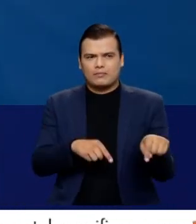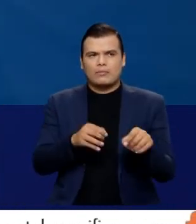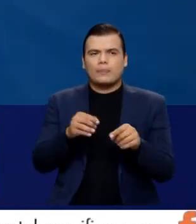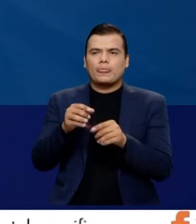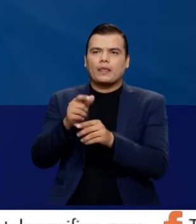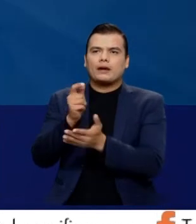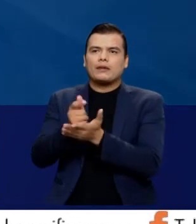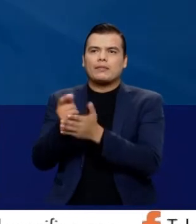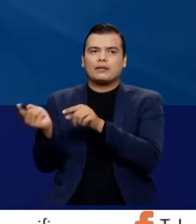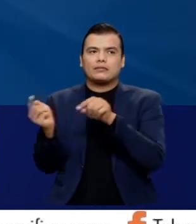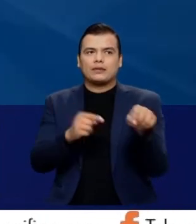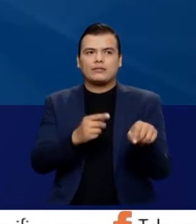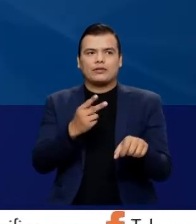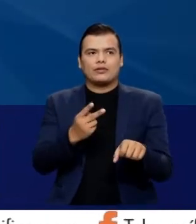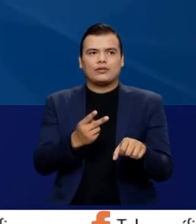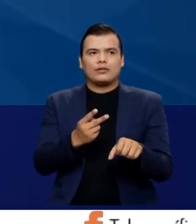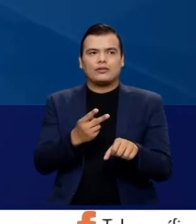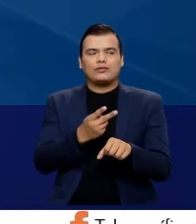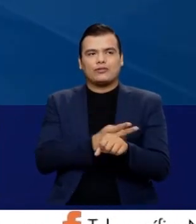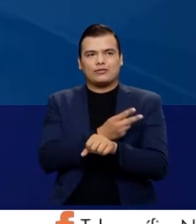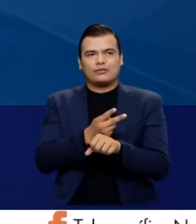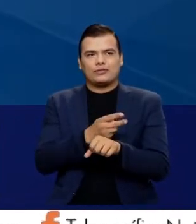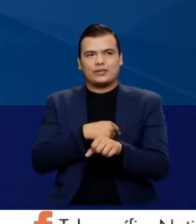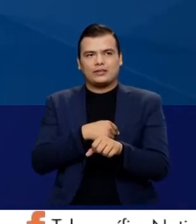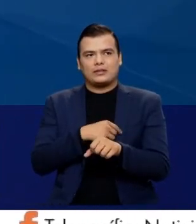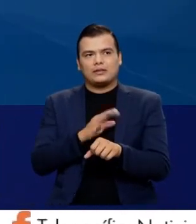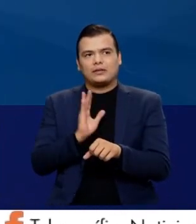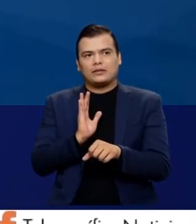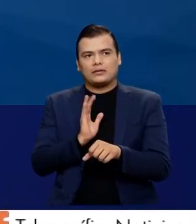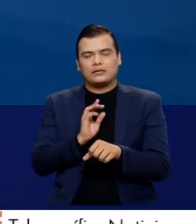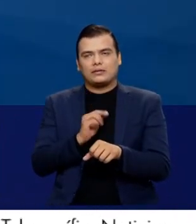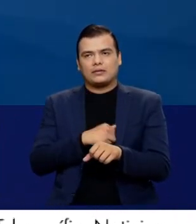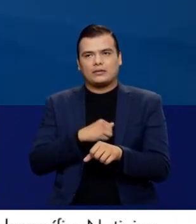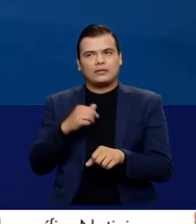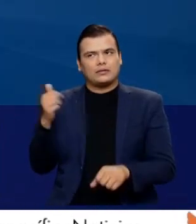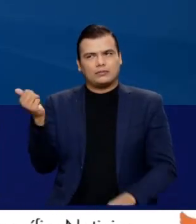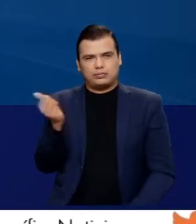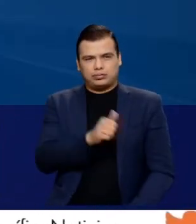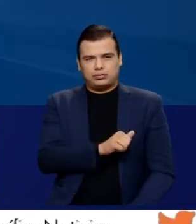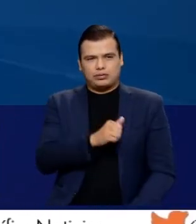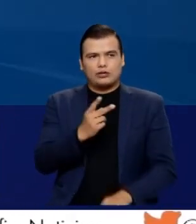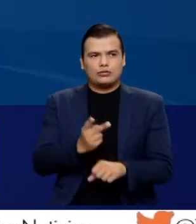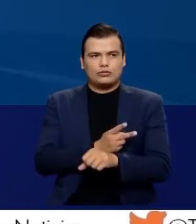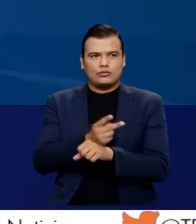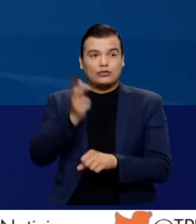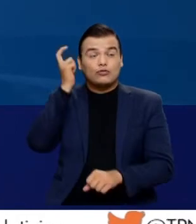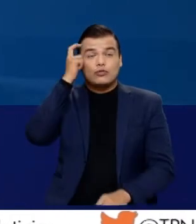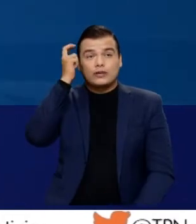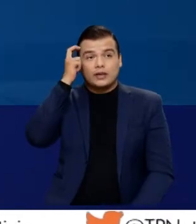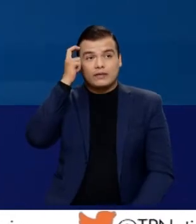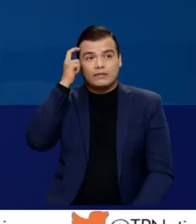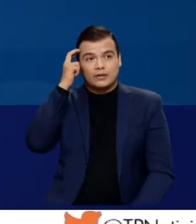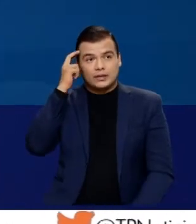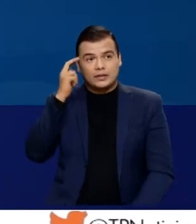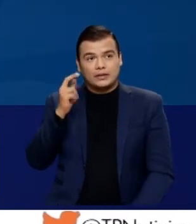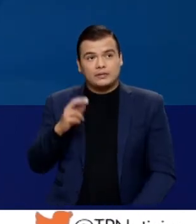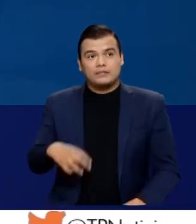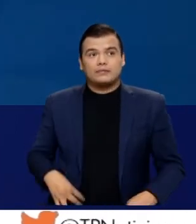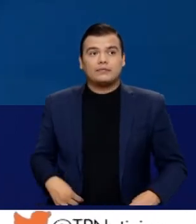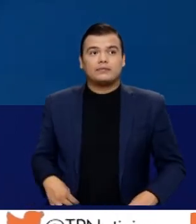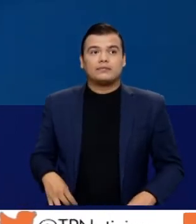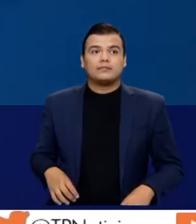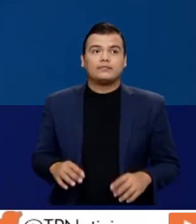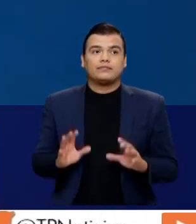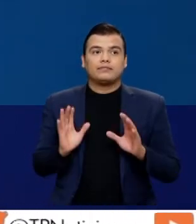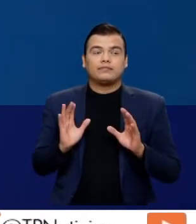no no sé cómo pronunciar el nombre es algo complejo pero sé que estoy dos horas al este de la capital y ahora